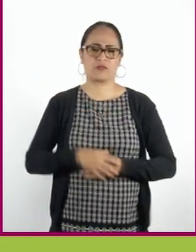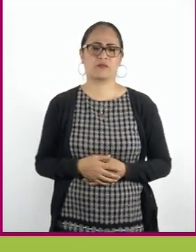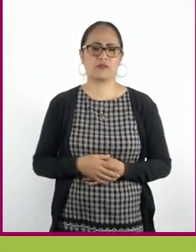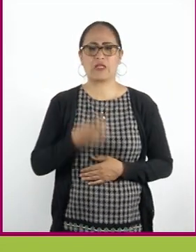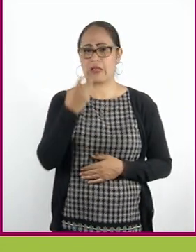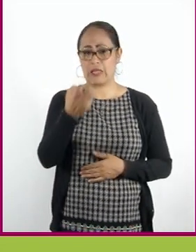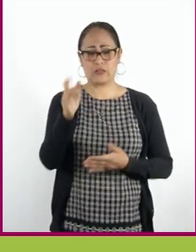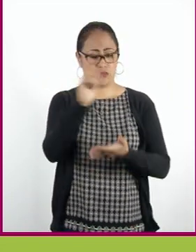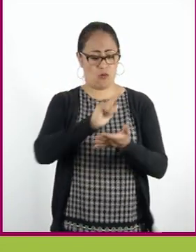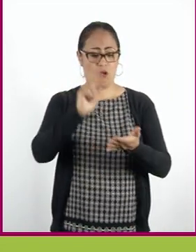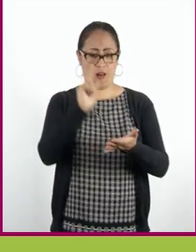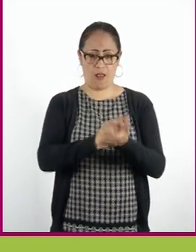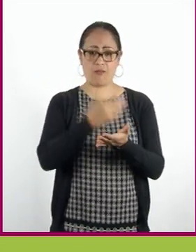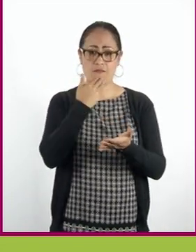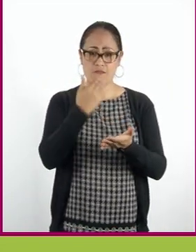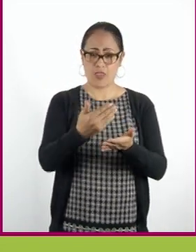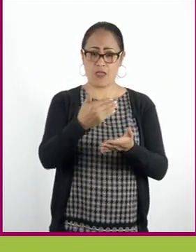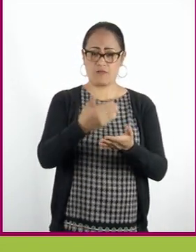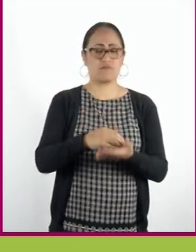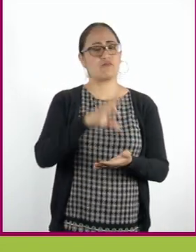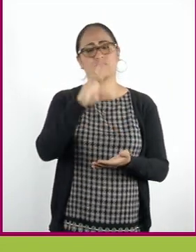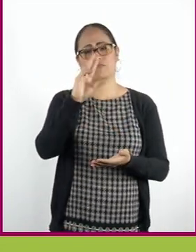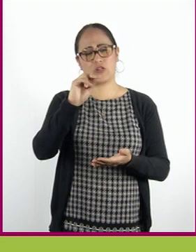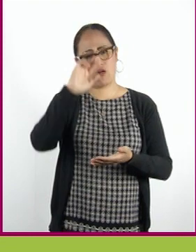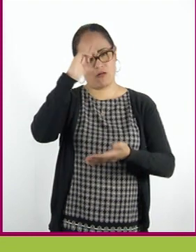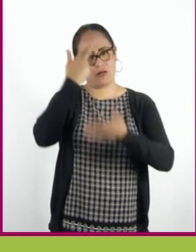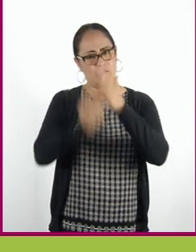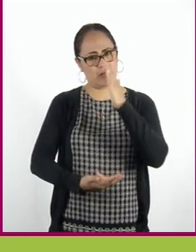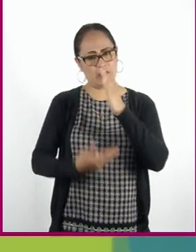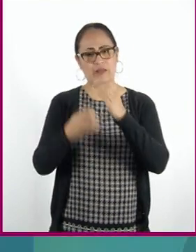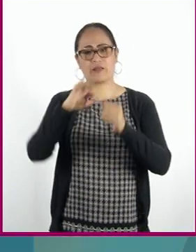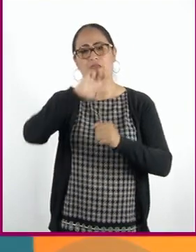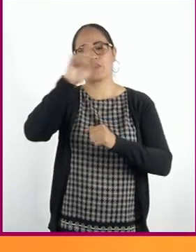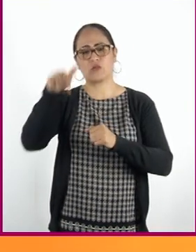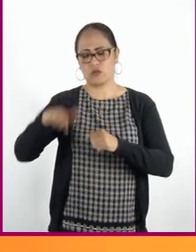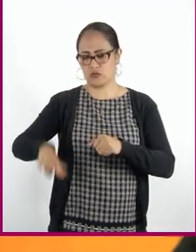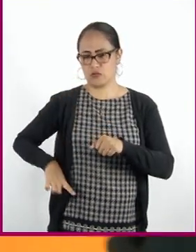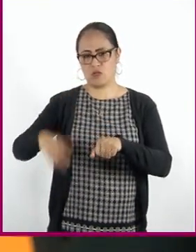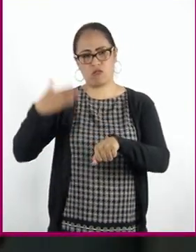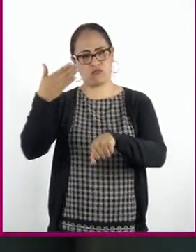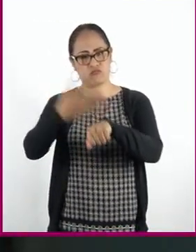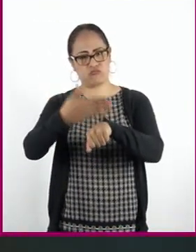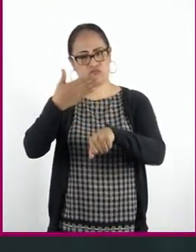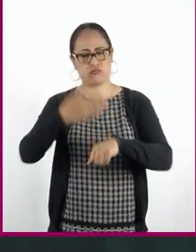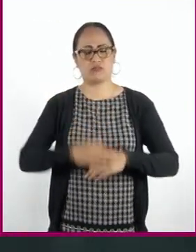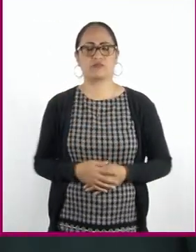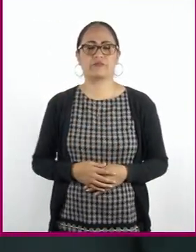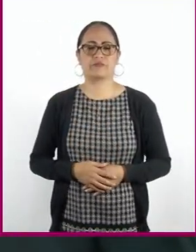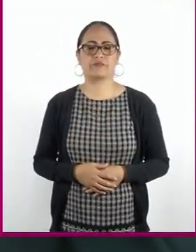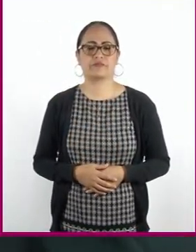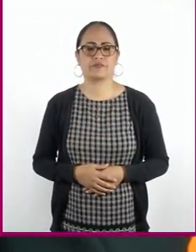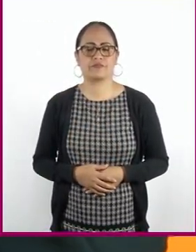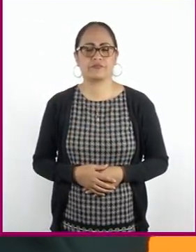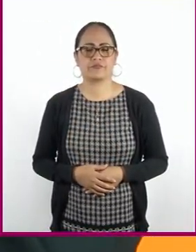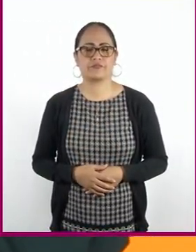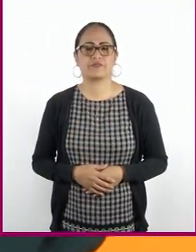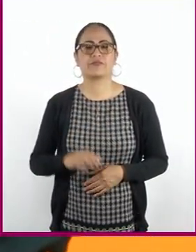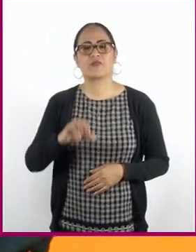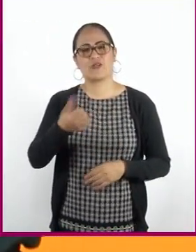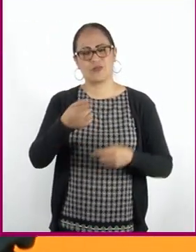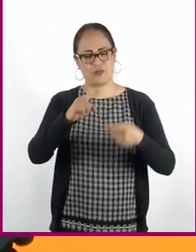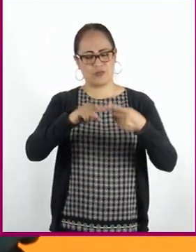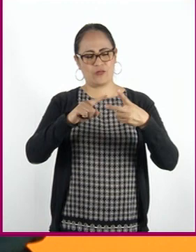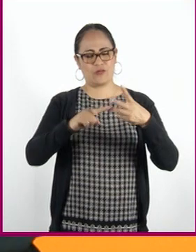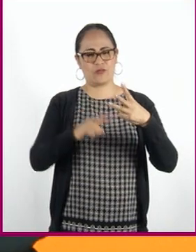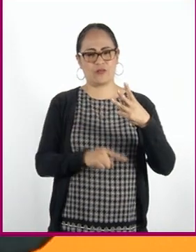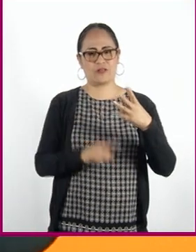sería ilegal y penado por las leyes civiles. Otro aspecto dentro de esta potencialidad